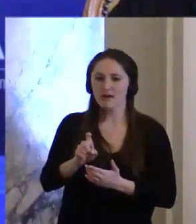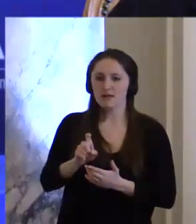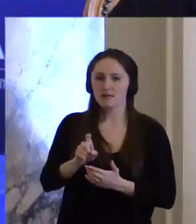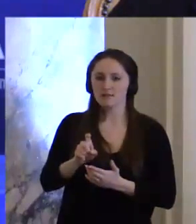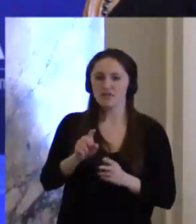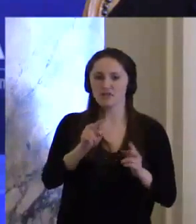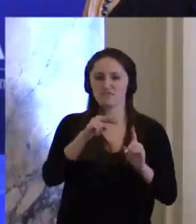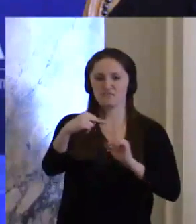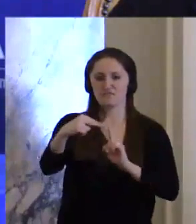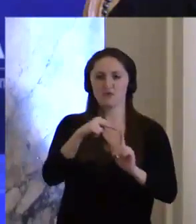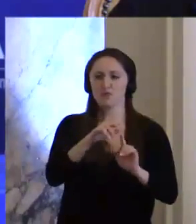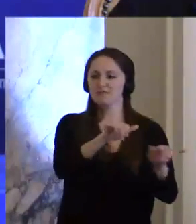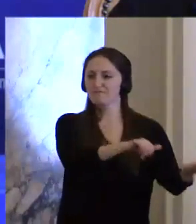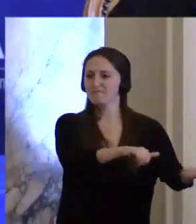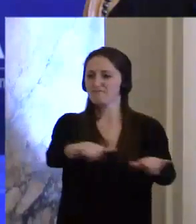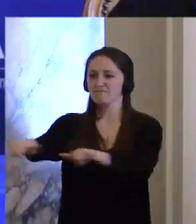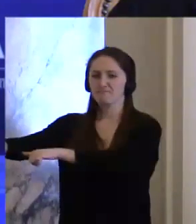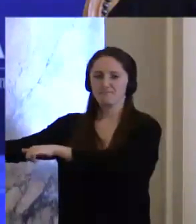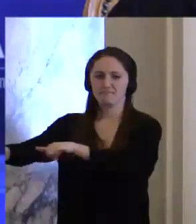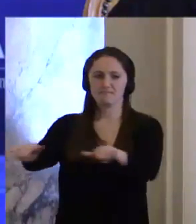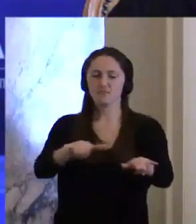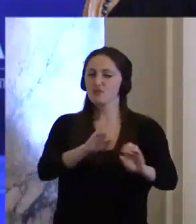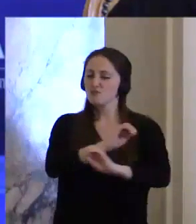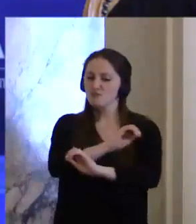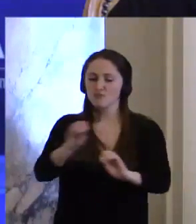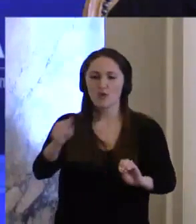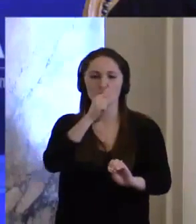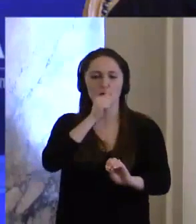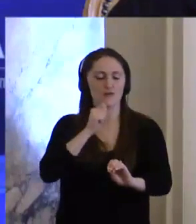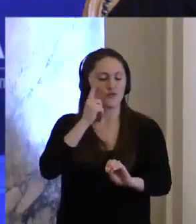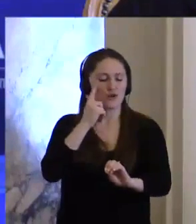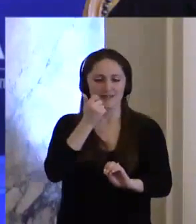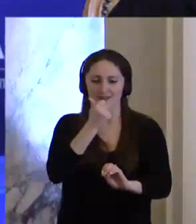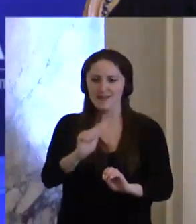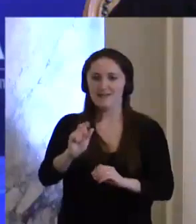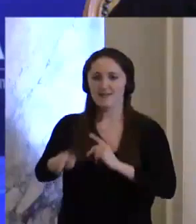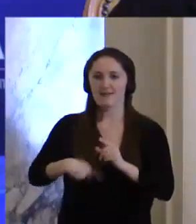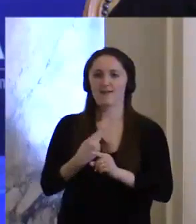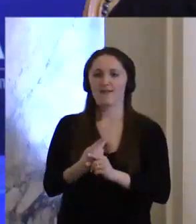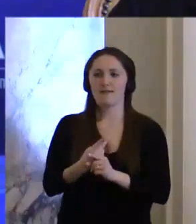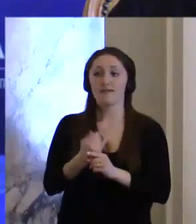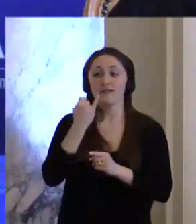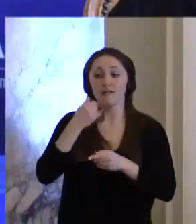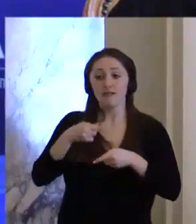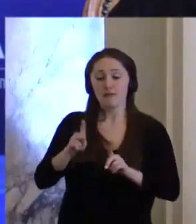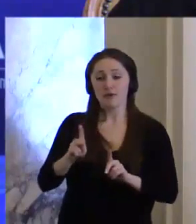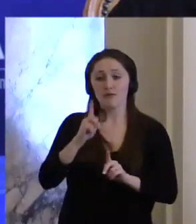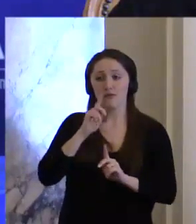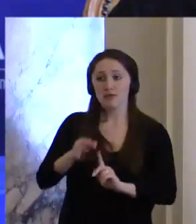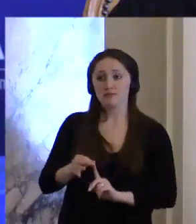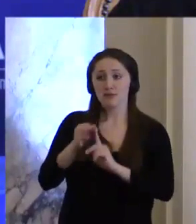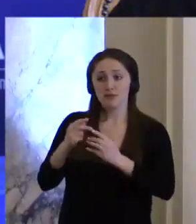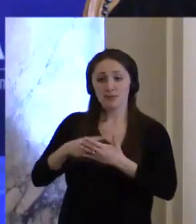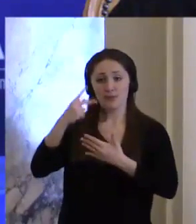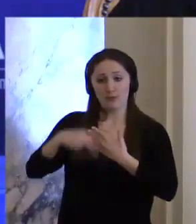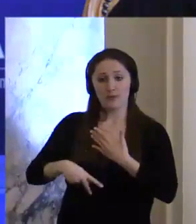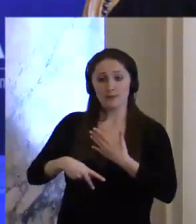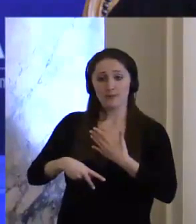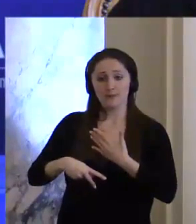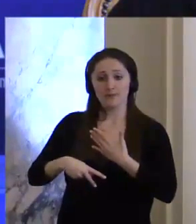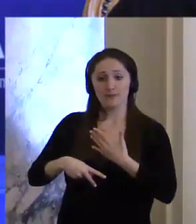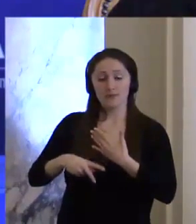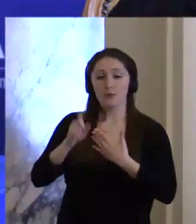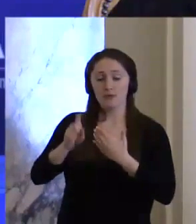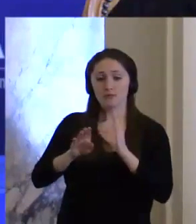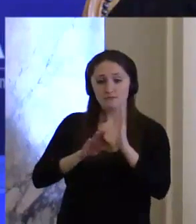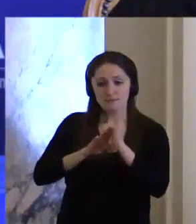forma. Y si hay espacio para crear programas especiales específicamente para este tipo de poblaciones